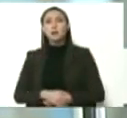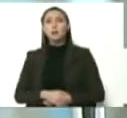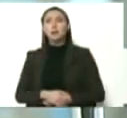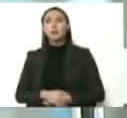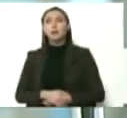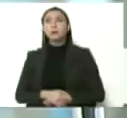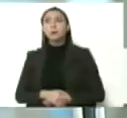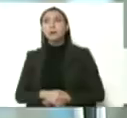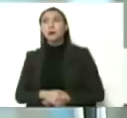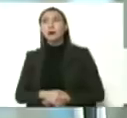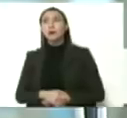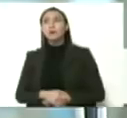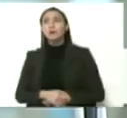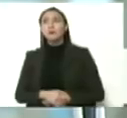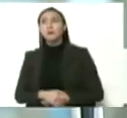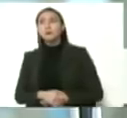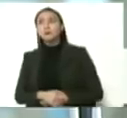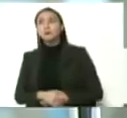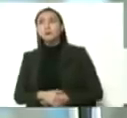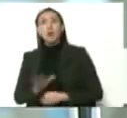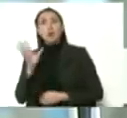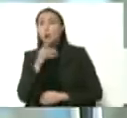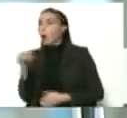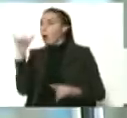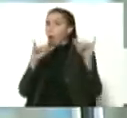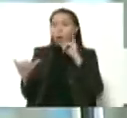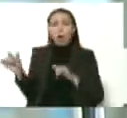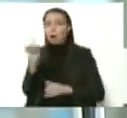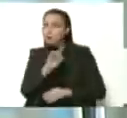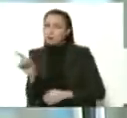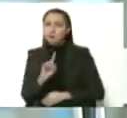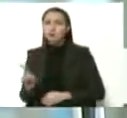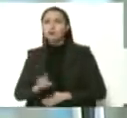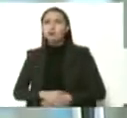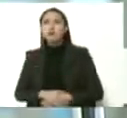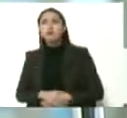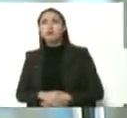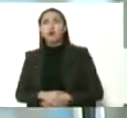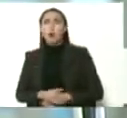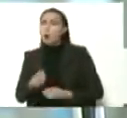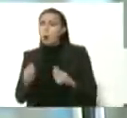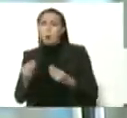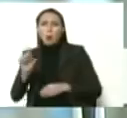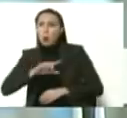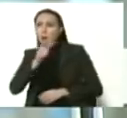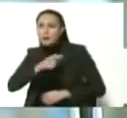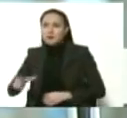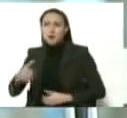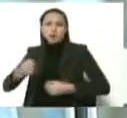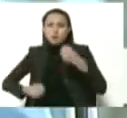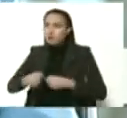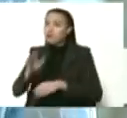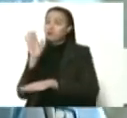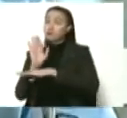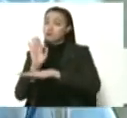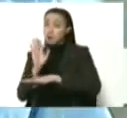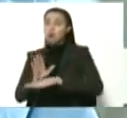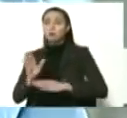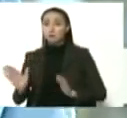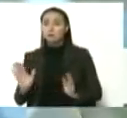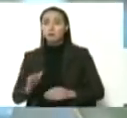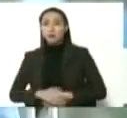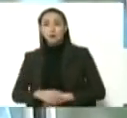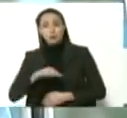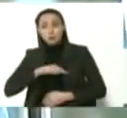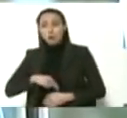de fuego, ni exceso de bebida alcohólica, por supuesto, en personas que estén conduciendo vehículos. Y vamos a ser